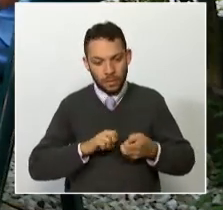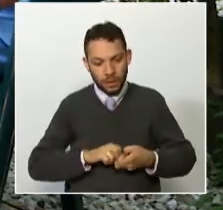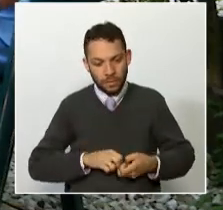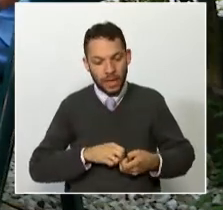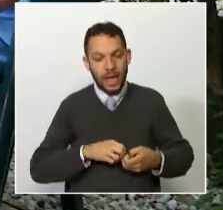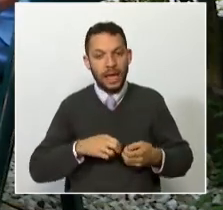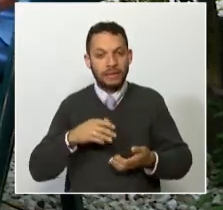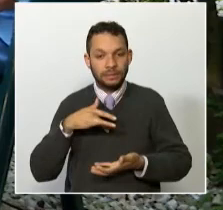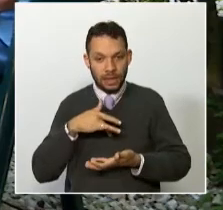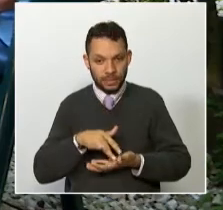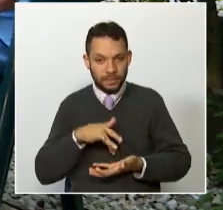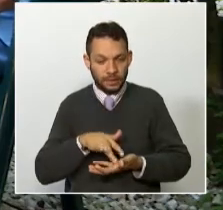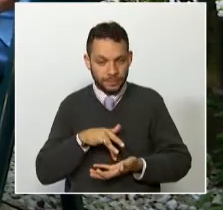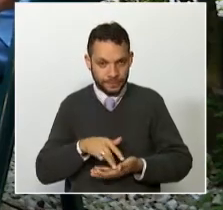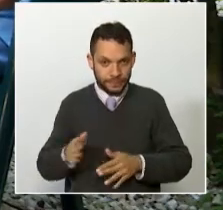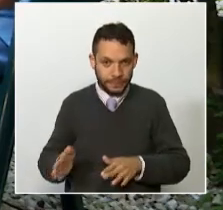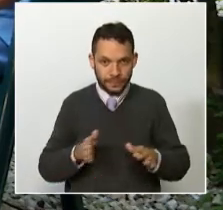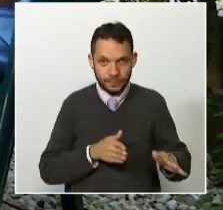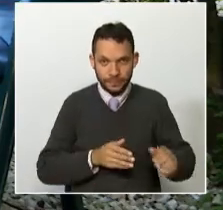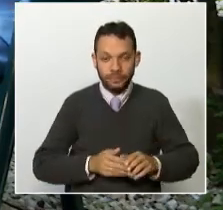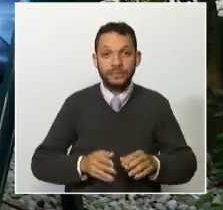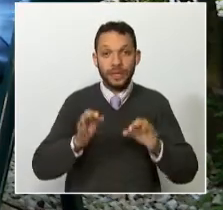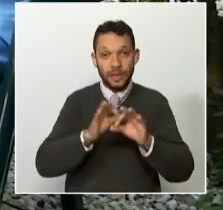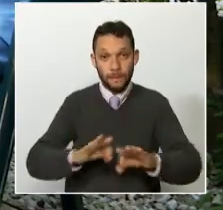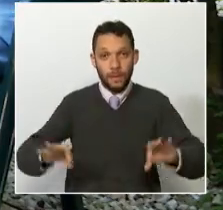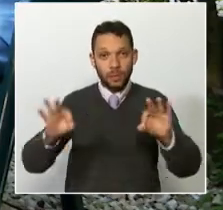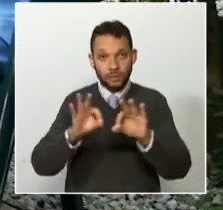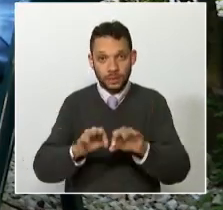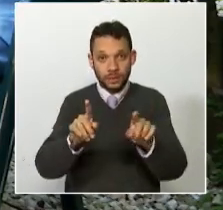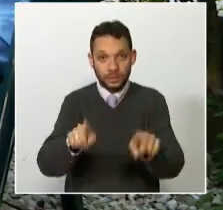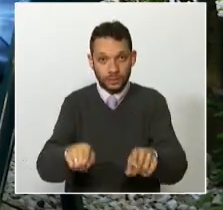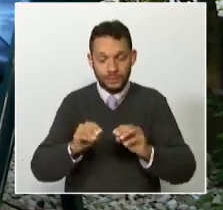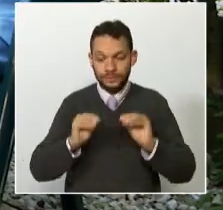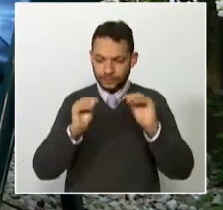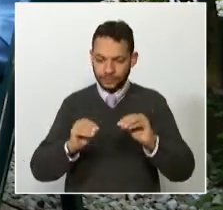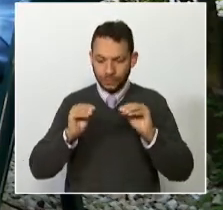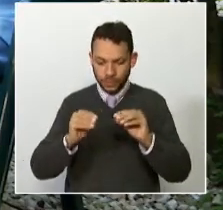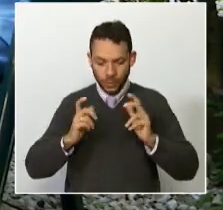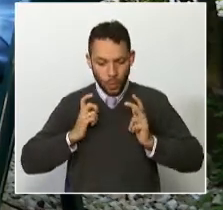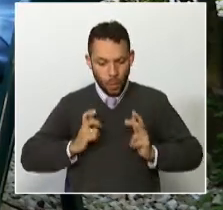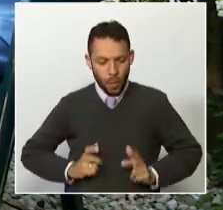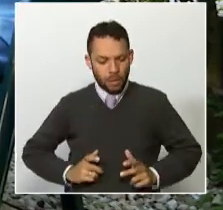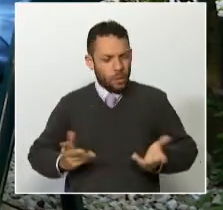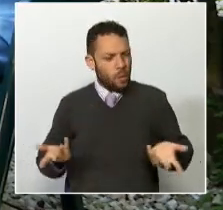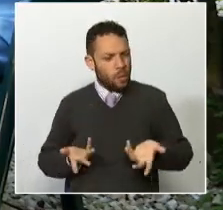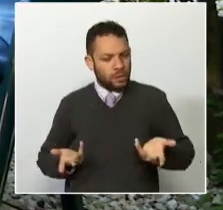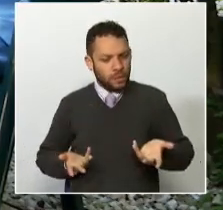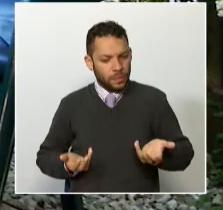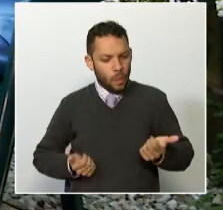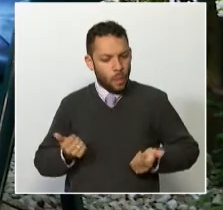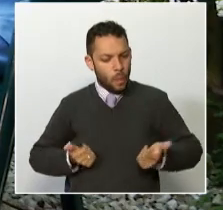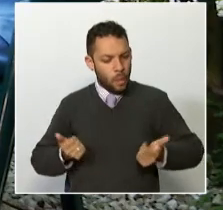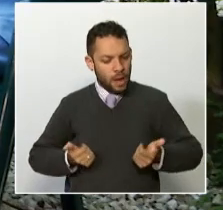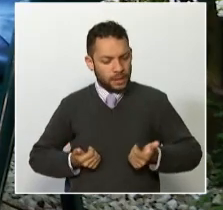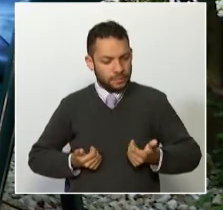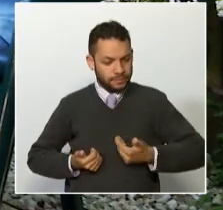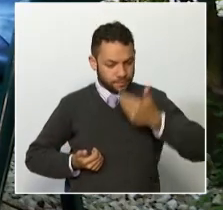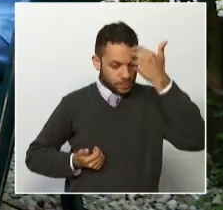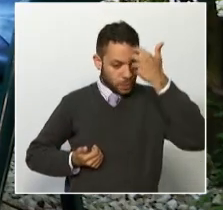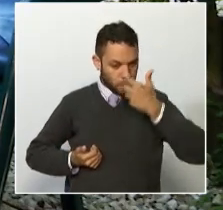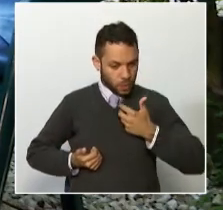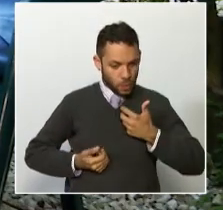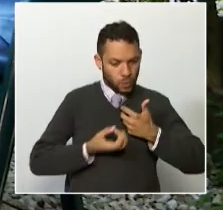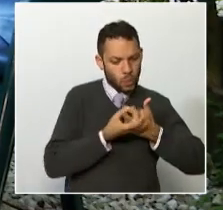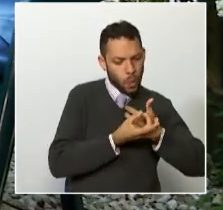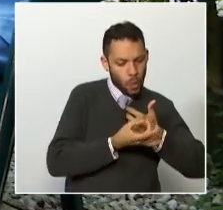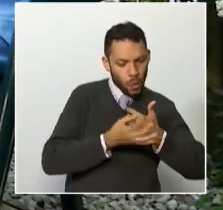cosa. Sí, entonces importante en la historia clínica buscamos la lateralidad, hacia dónde más los síntomas son